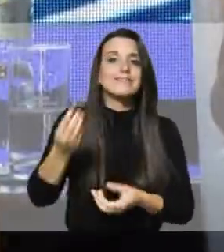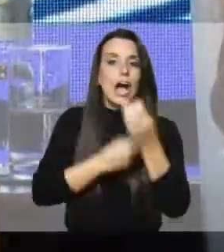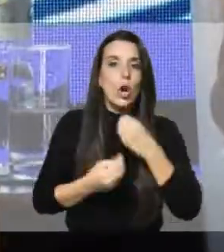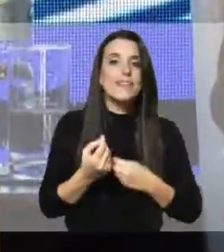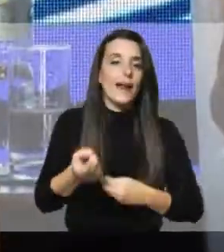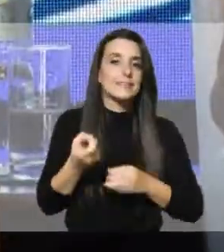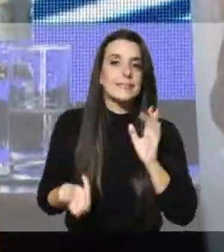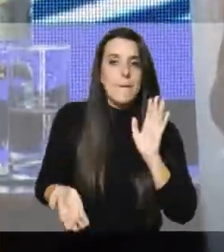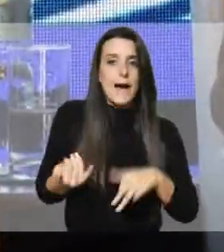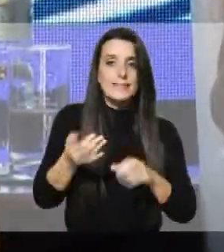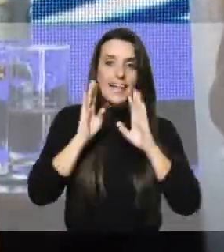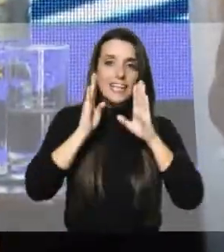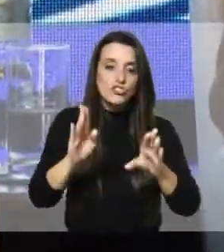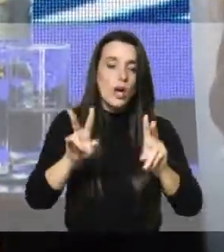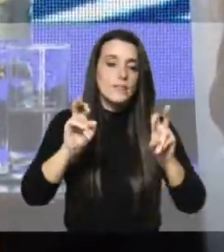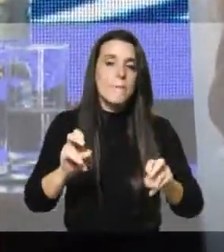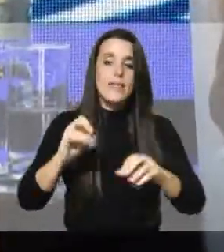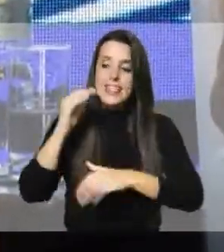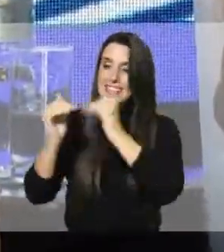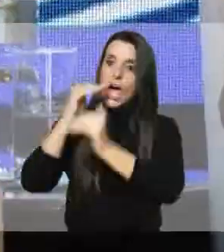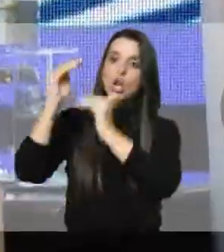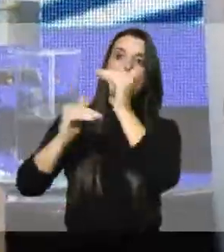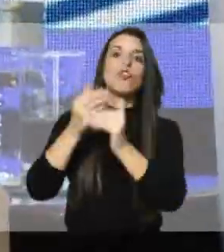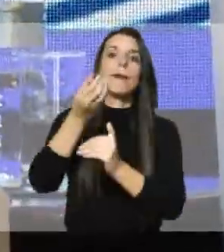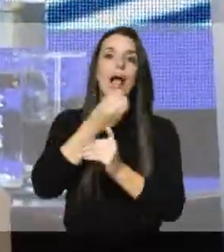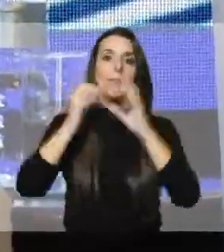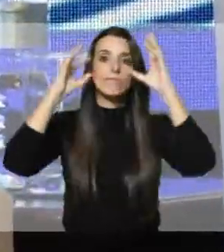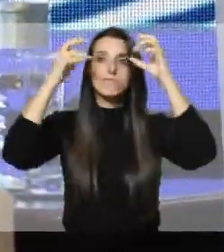fundamental, el tema del desarrollo de un plan de seguridad alimentaria.